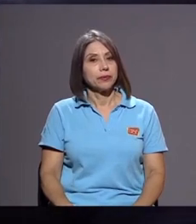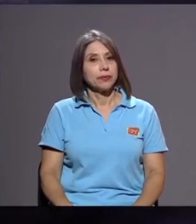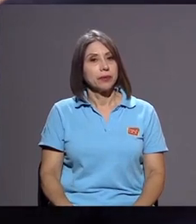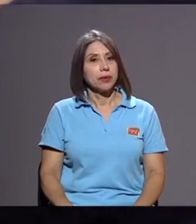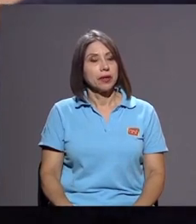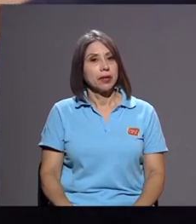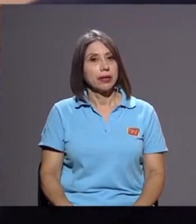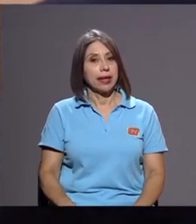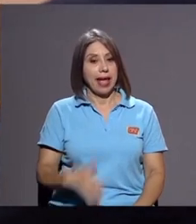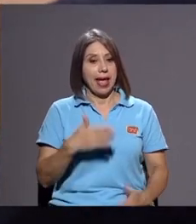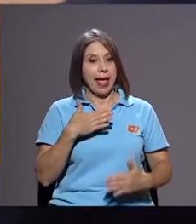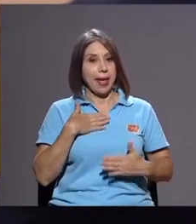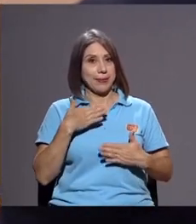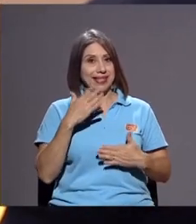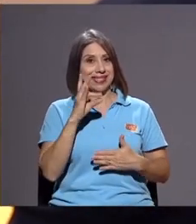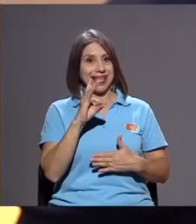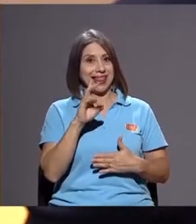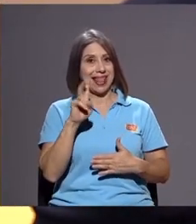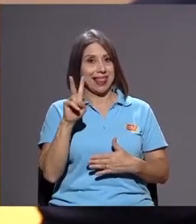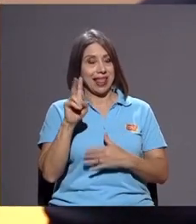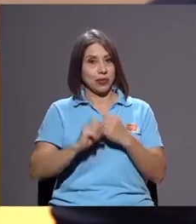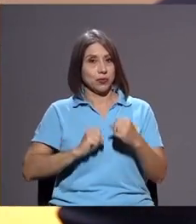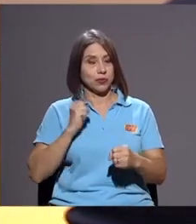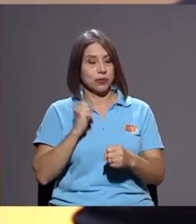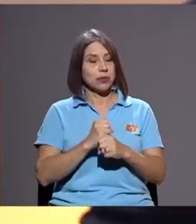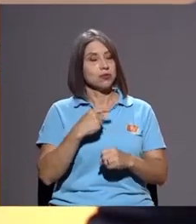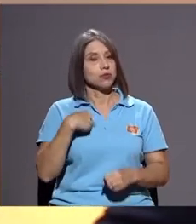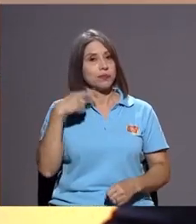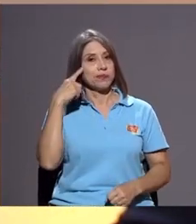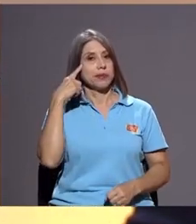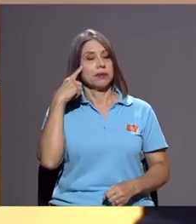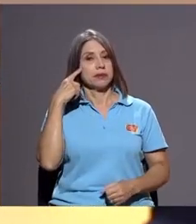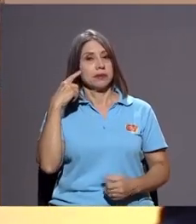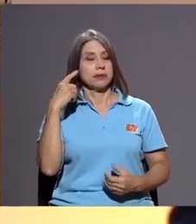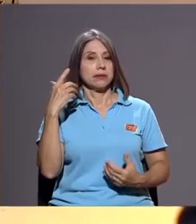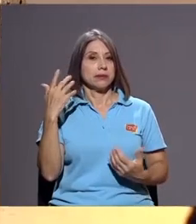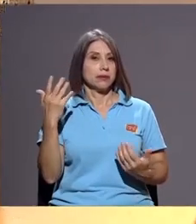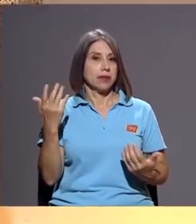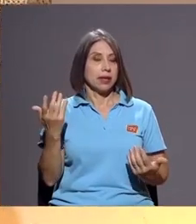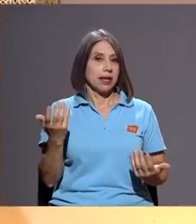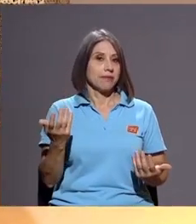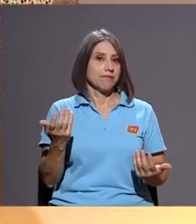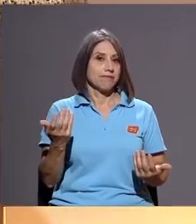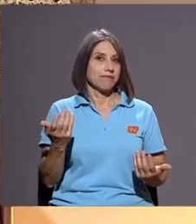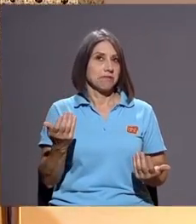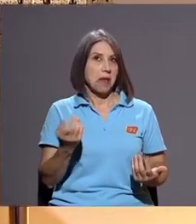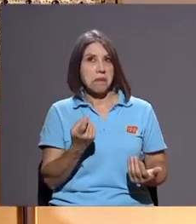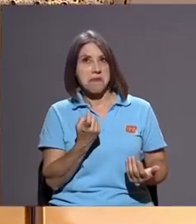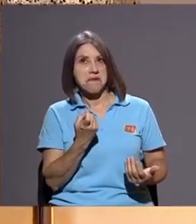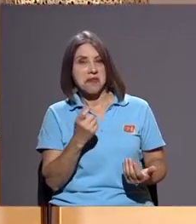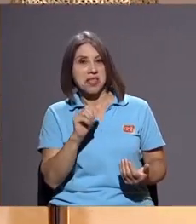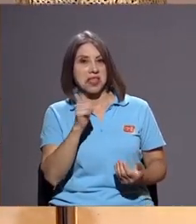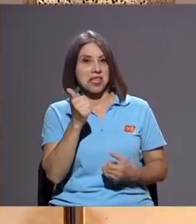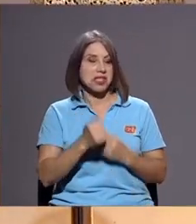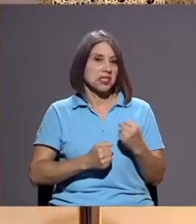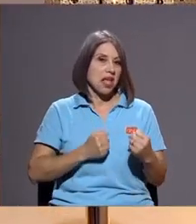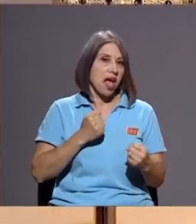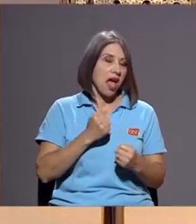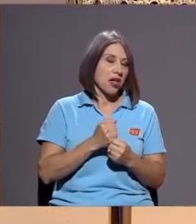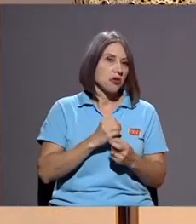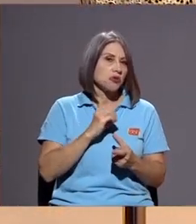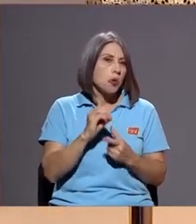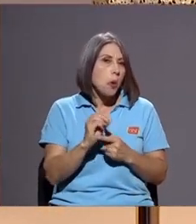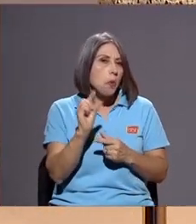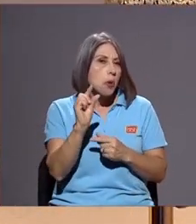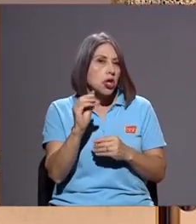a mis 72 años yo imagino que me quedan diez o algo más y